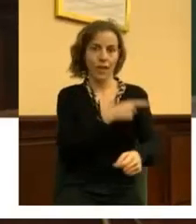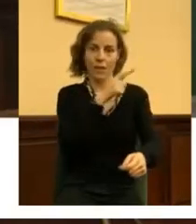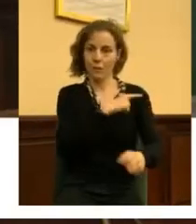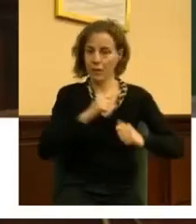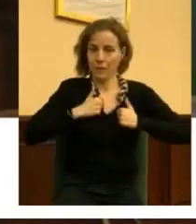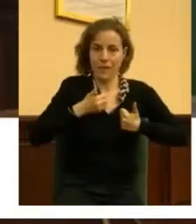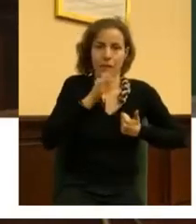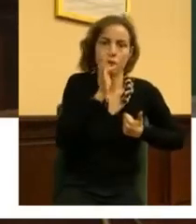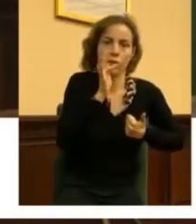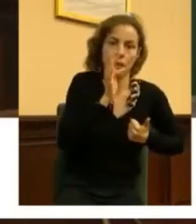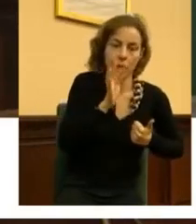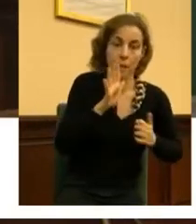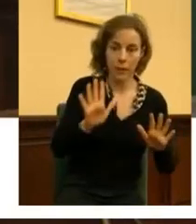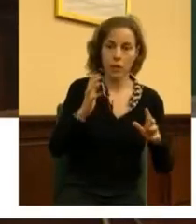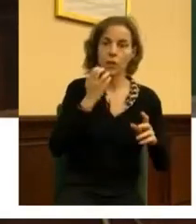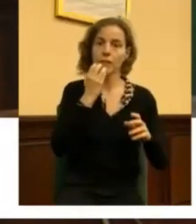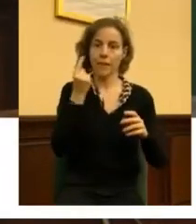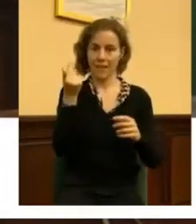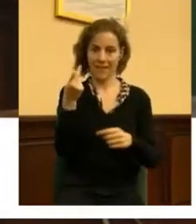se puedan poner?